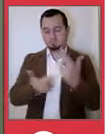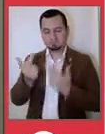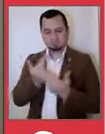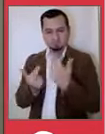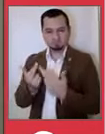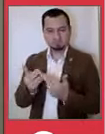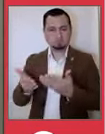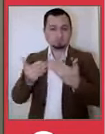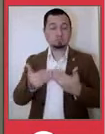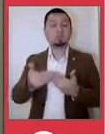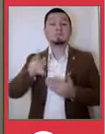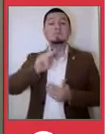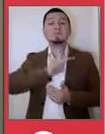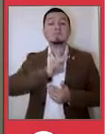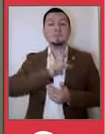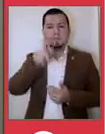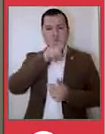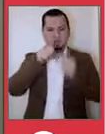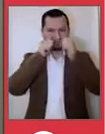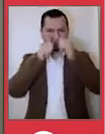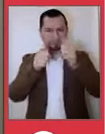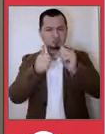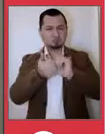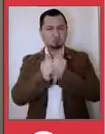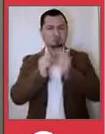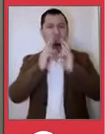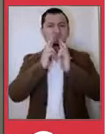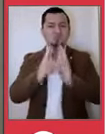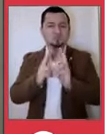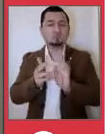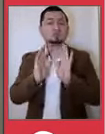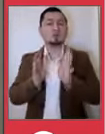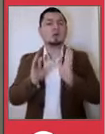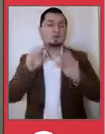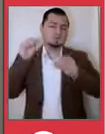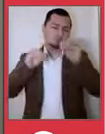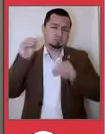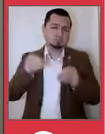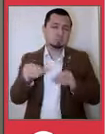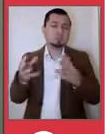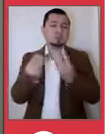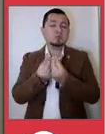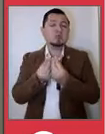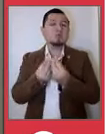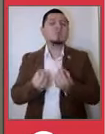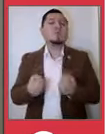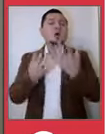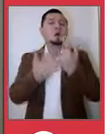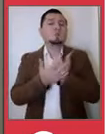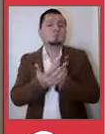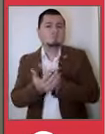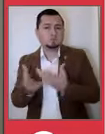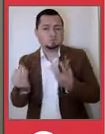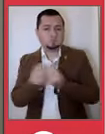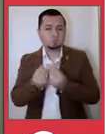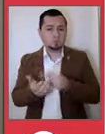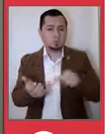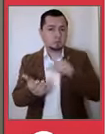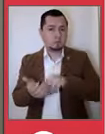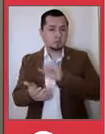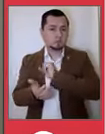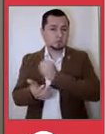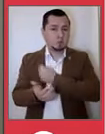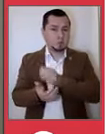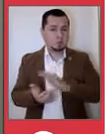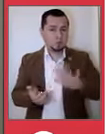con el ánimo de reforzar nuestra capacidad respuesta hemos podido habilitar ya un número muy importante de cámaras en el sector salud